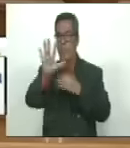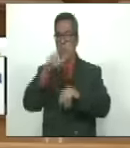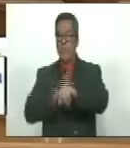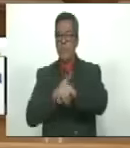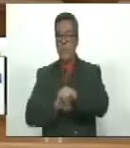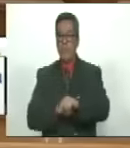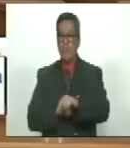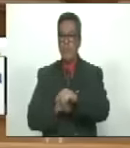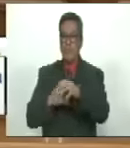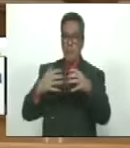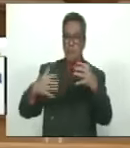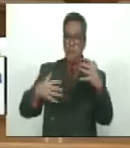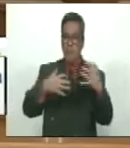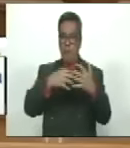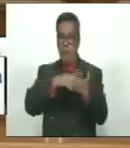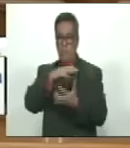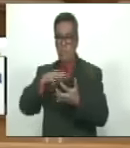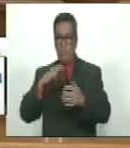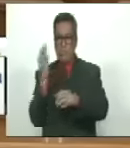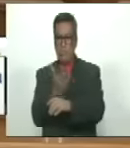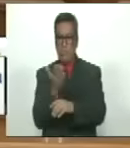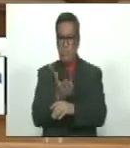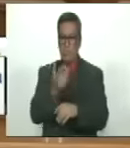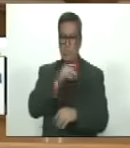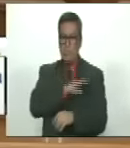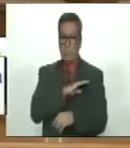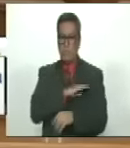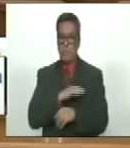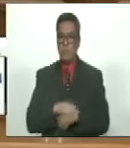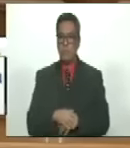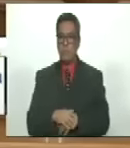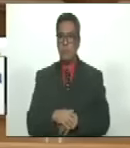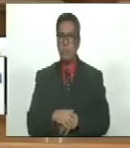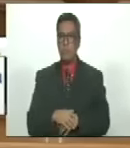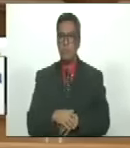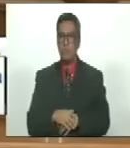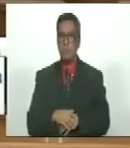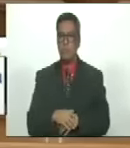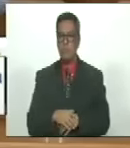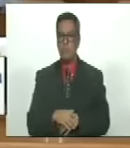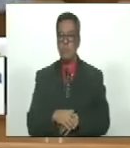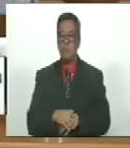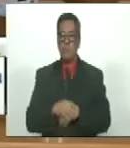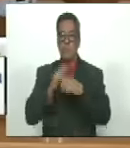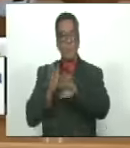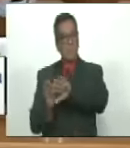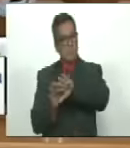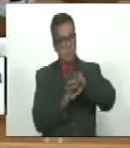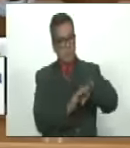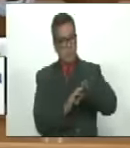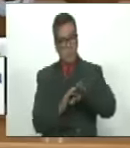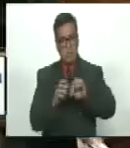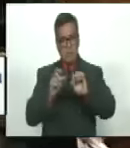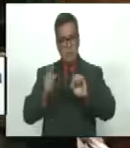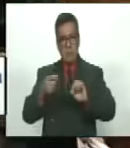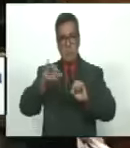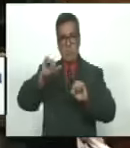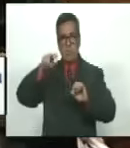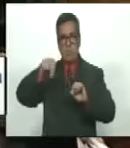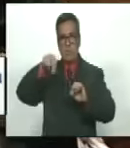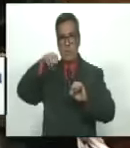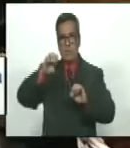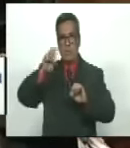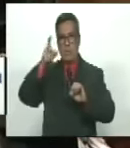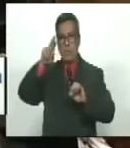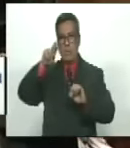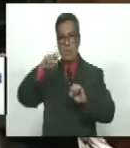momento de agresiones, de obviar el Acuerdo de Ginebra y